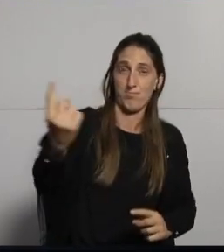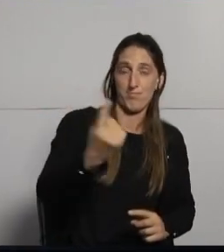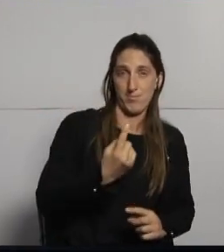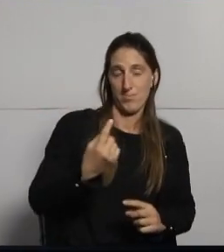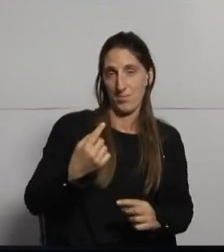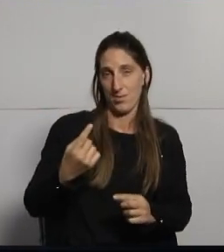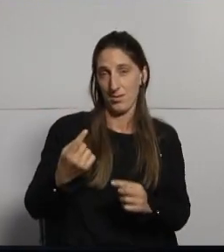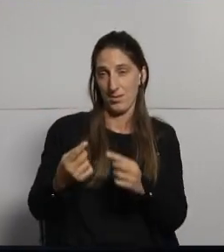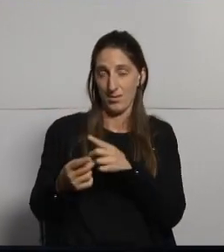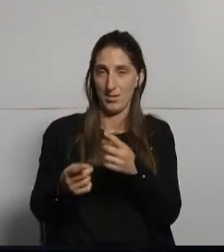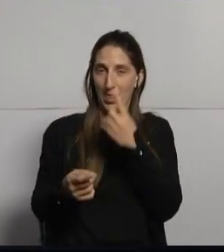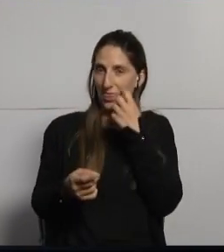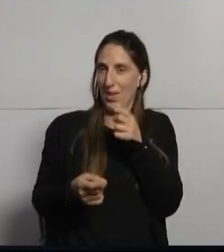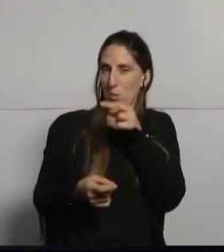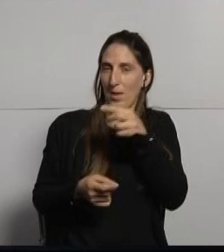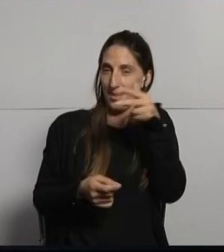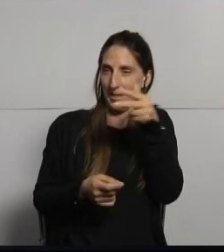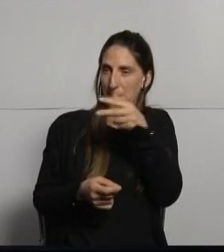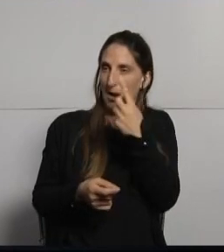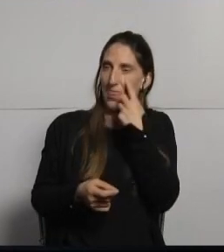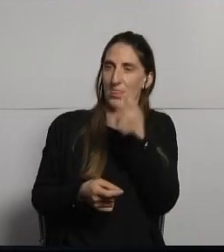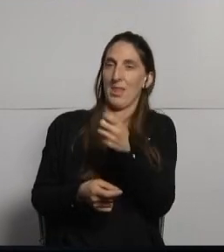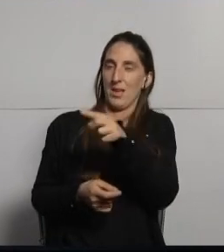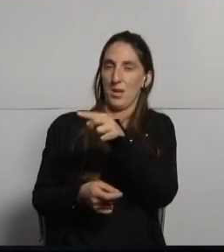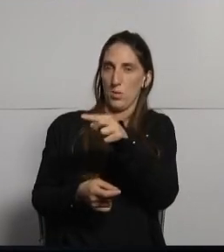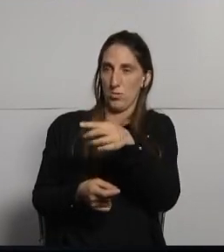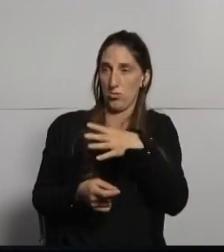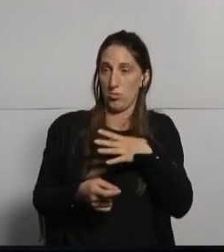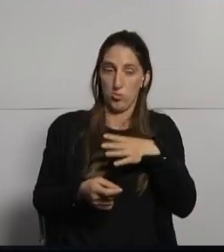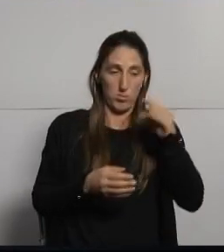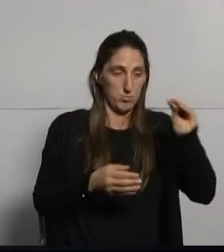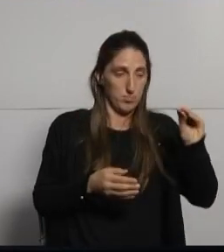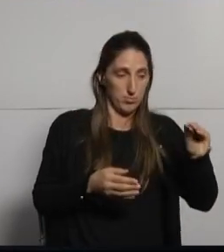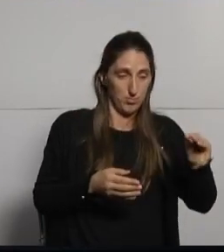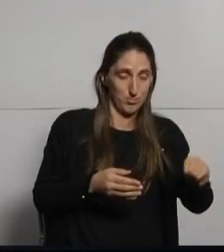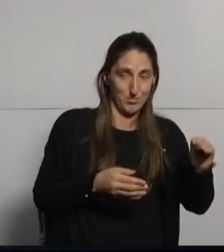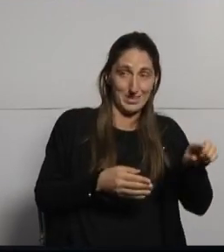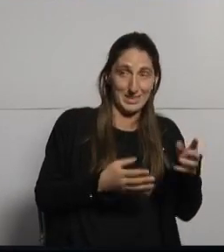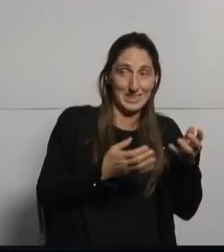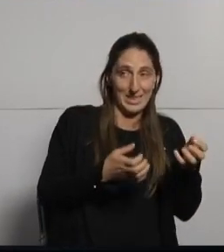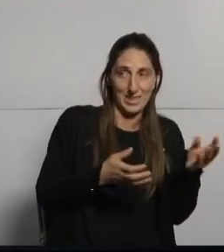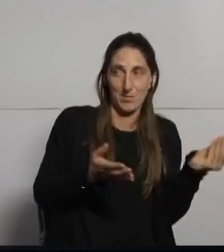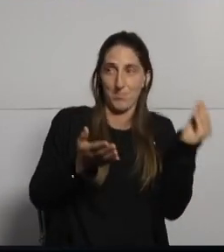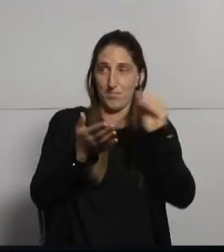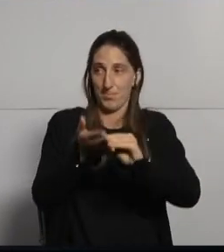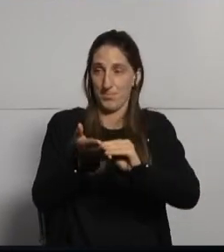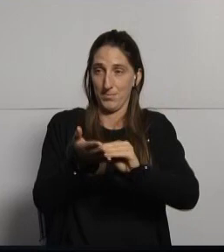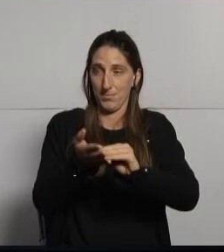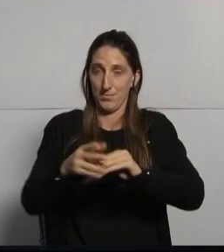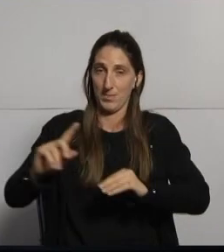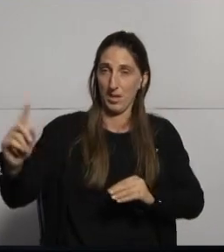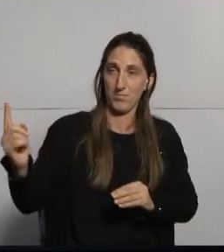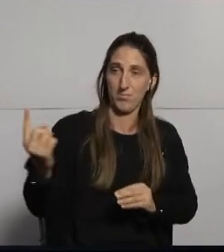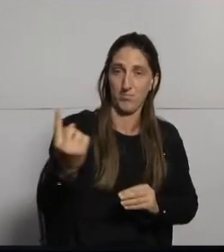que el software lo identifica la propia cámara con los parámetros que yo le indiqué que quería detectar, la detecta y me